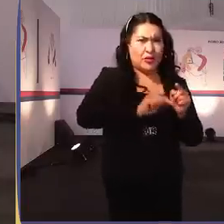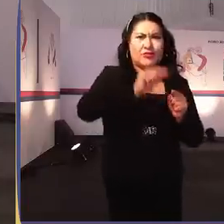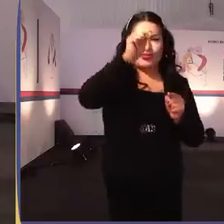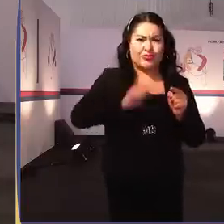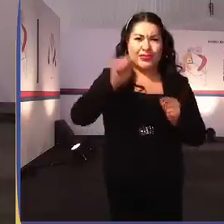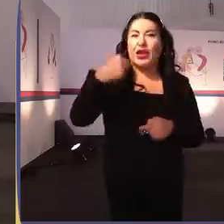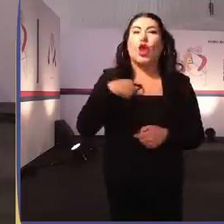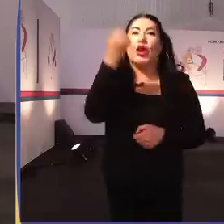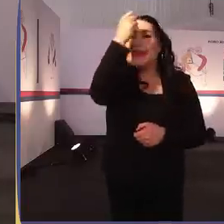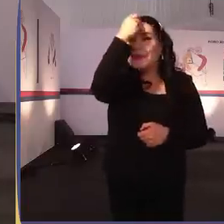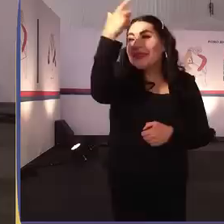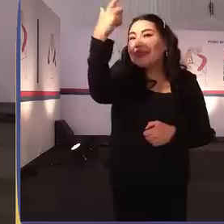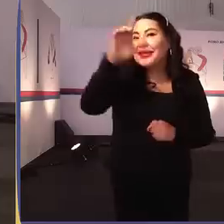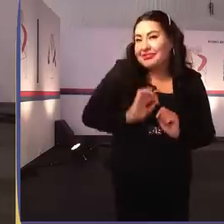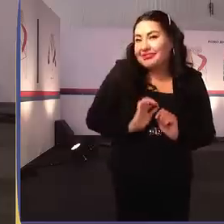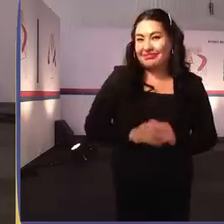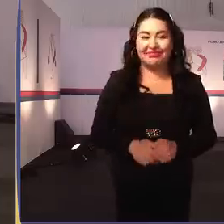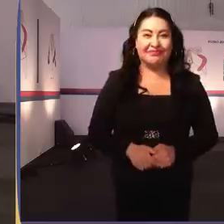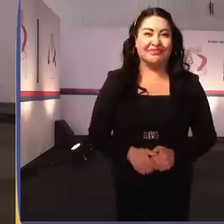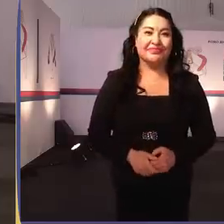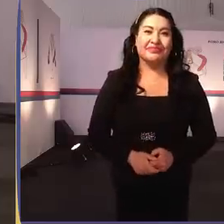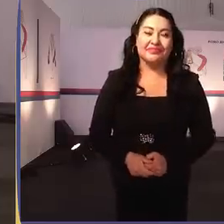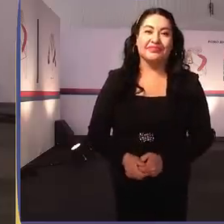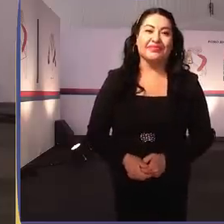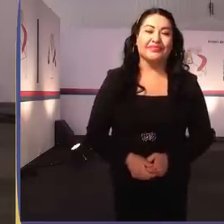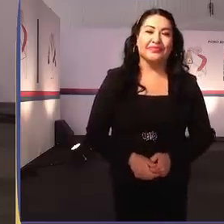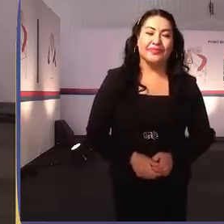inventar, pero no es a toda madre.